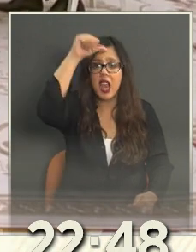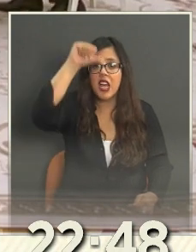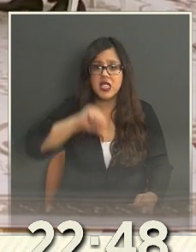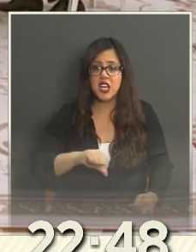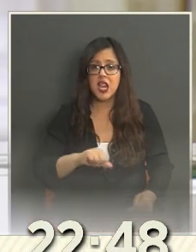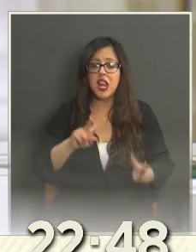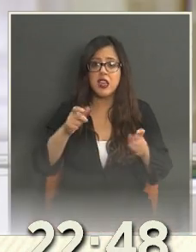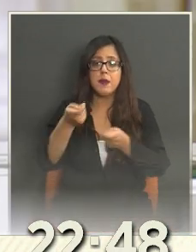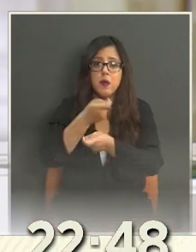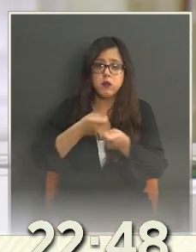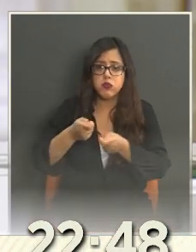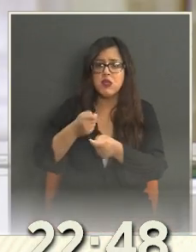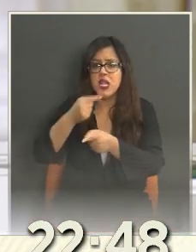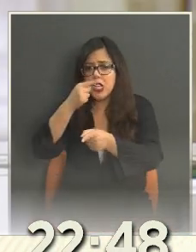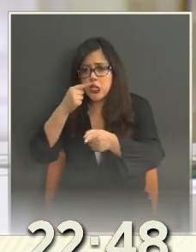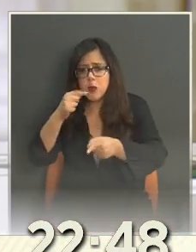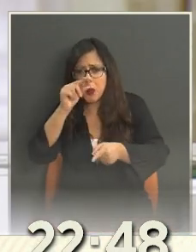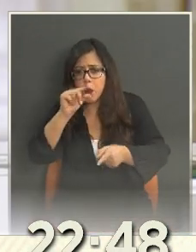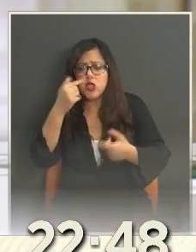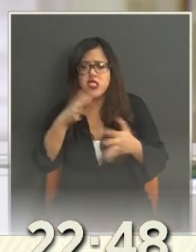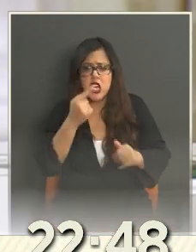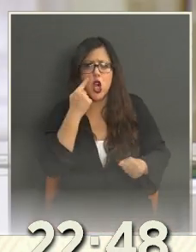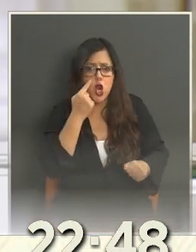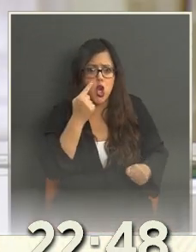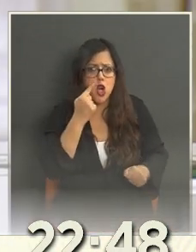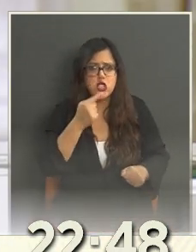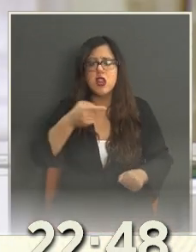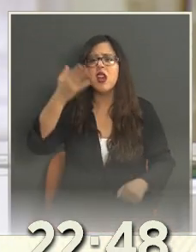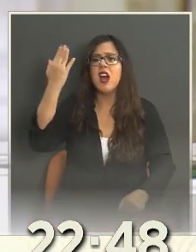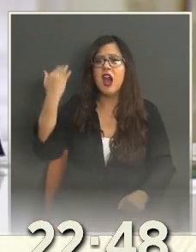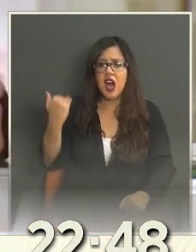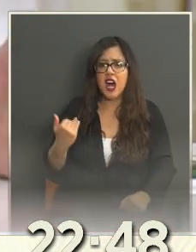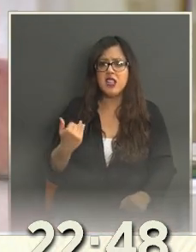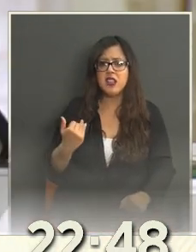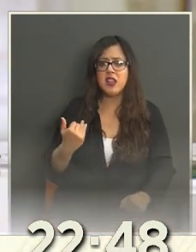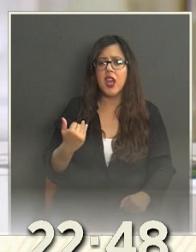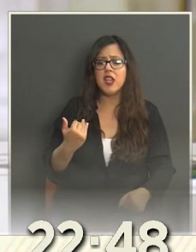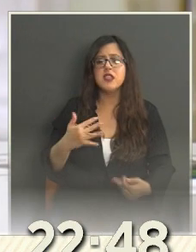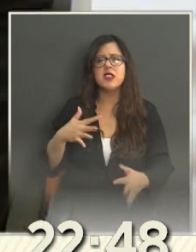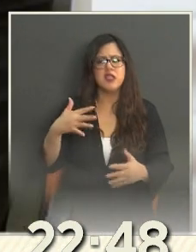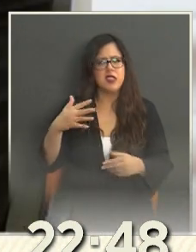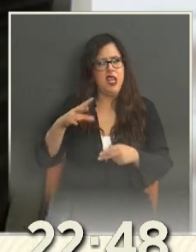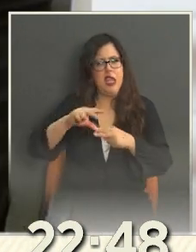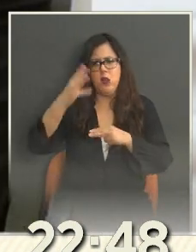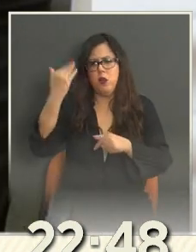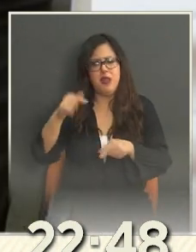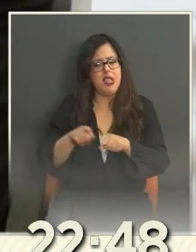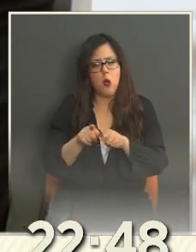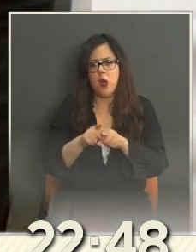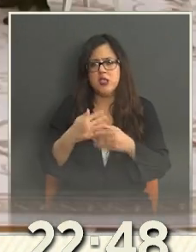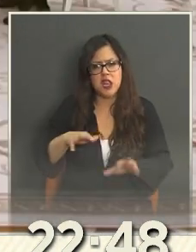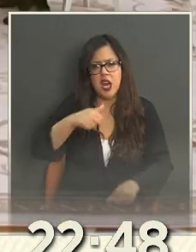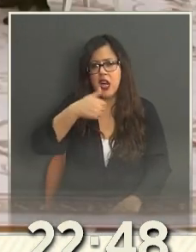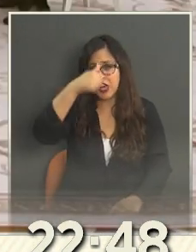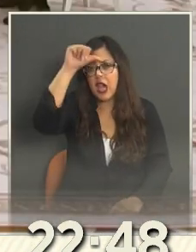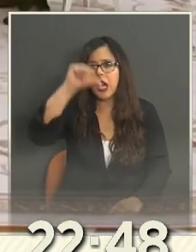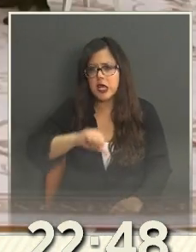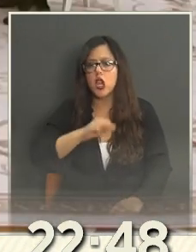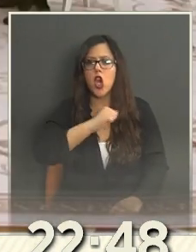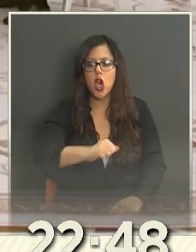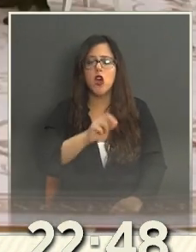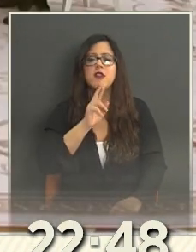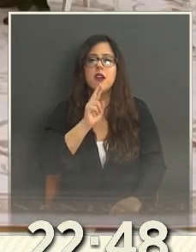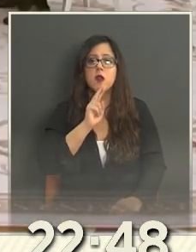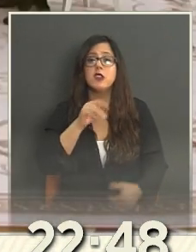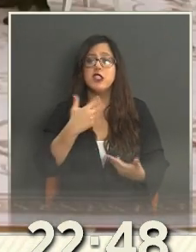de canek su crimen al 2014 occidente dejó caer sobre arroz a importantes sanciones económicas y vemos que rusia ha llegado hasta este punto y